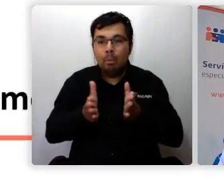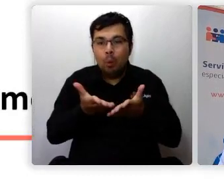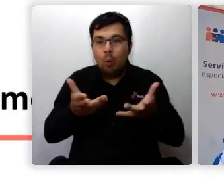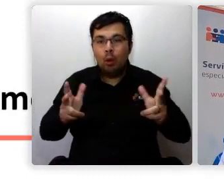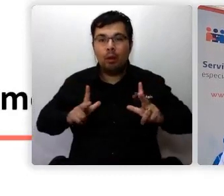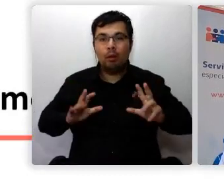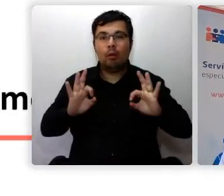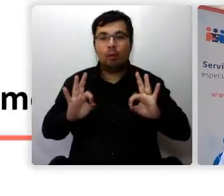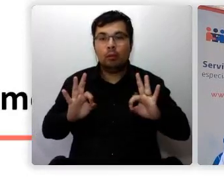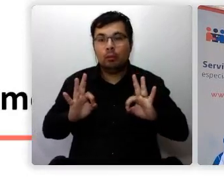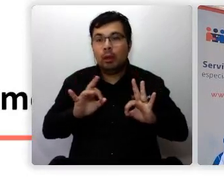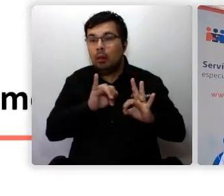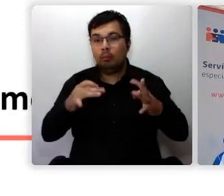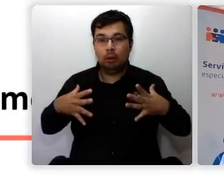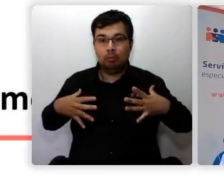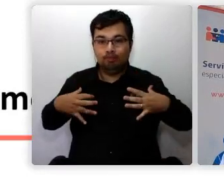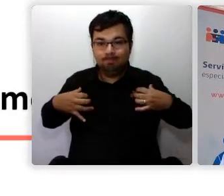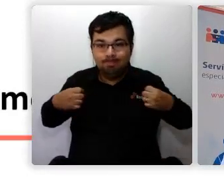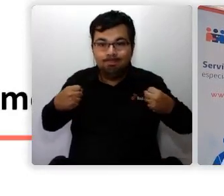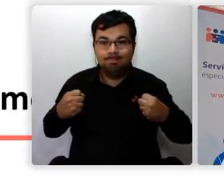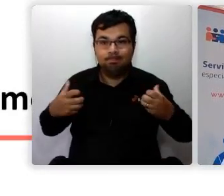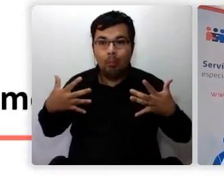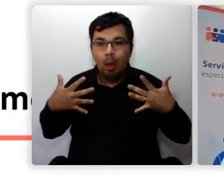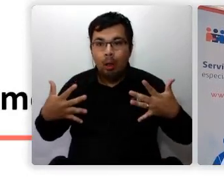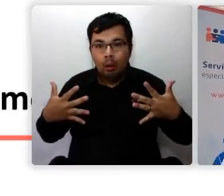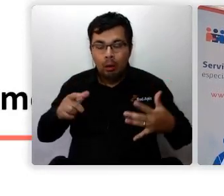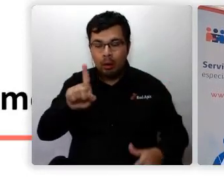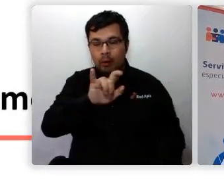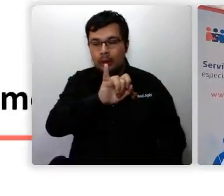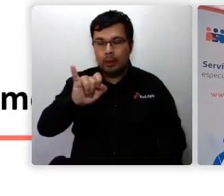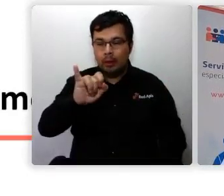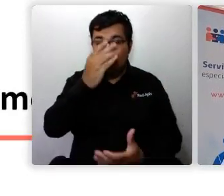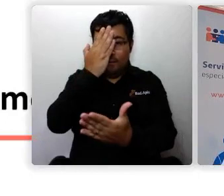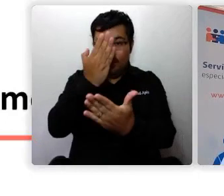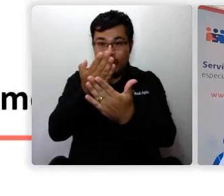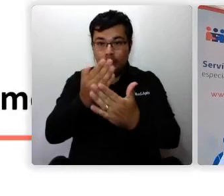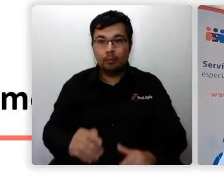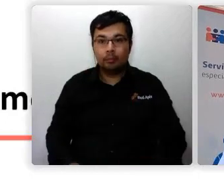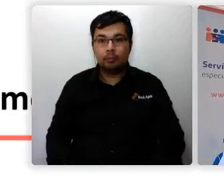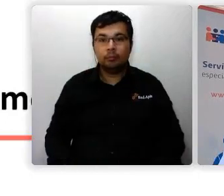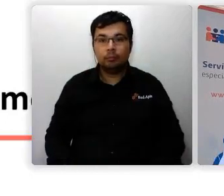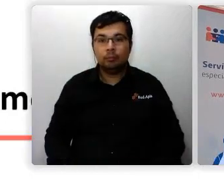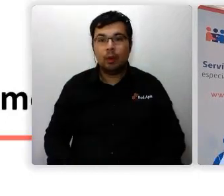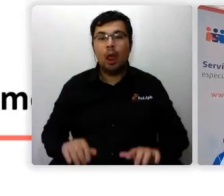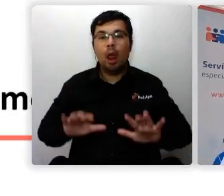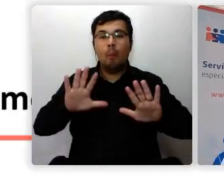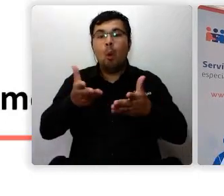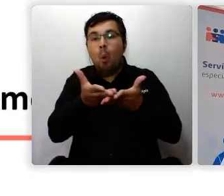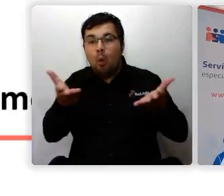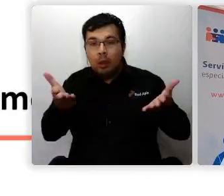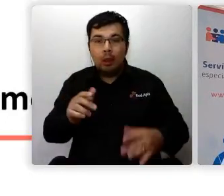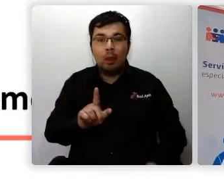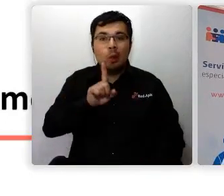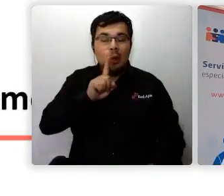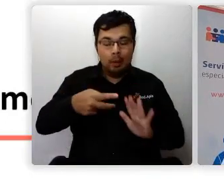frente al impuesto interno. Y lo más seguro que yo puedo apostar que la gran mayoría tiene algún problema con el impuesto interno.